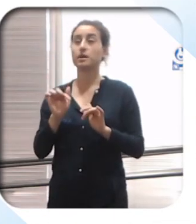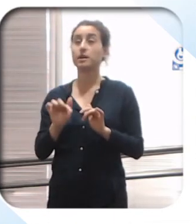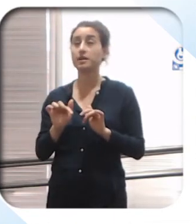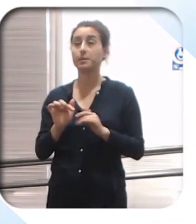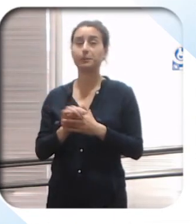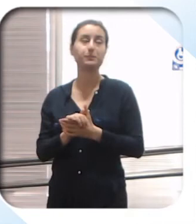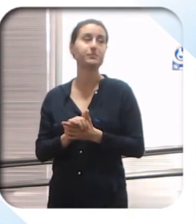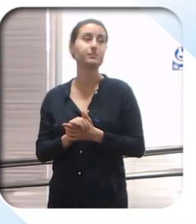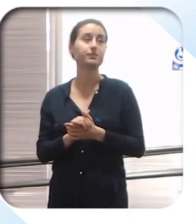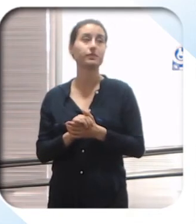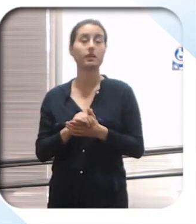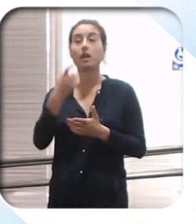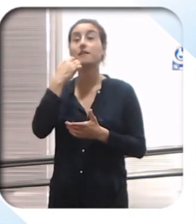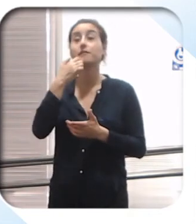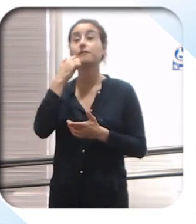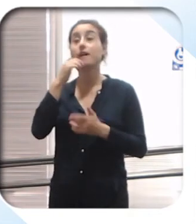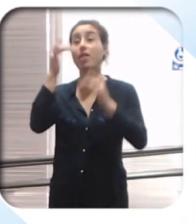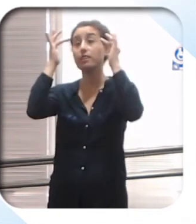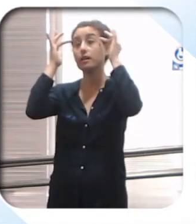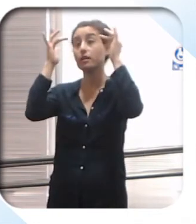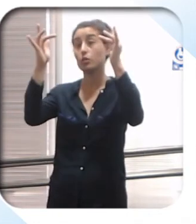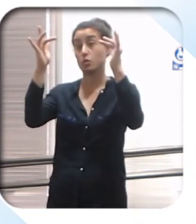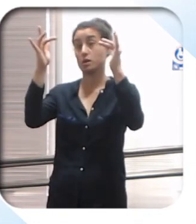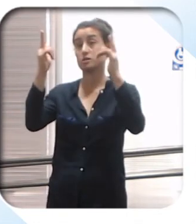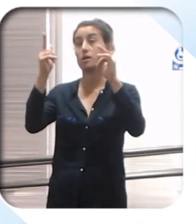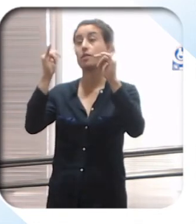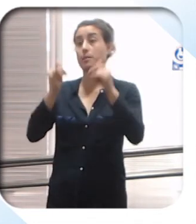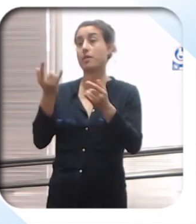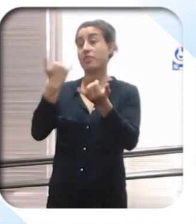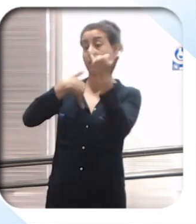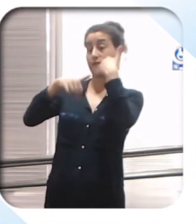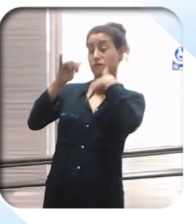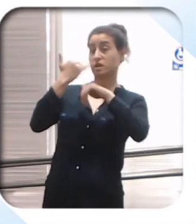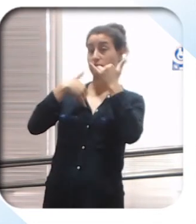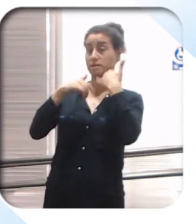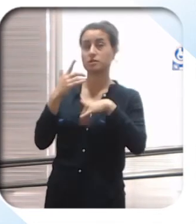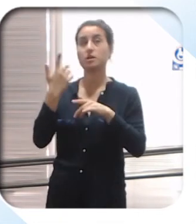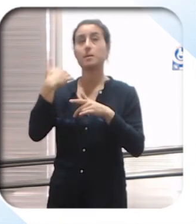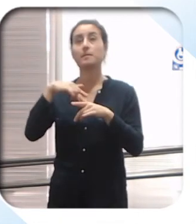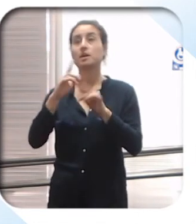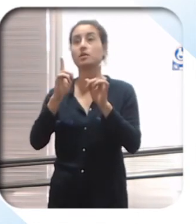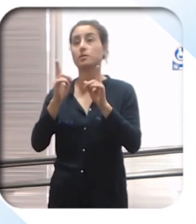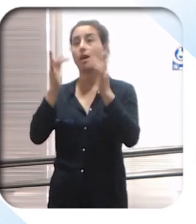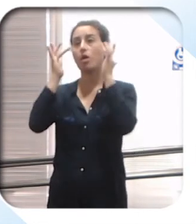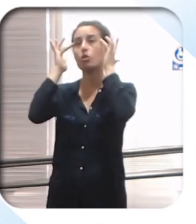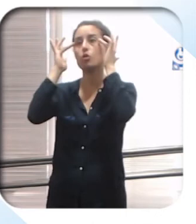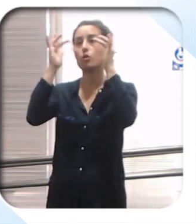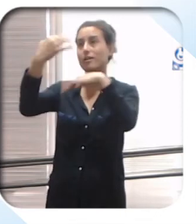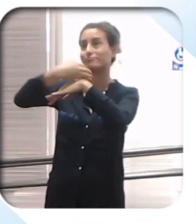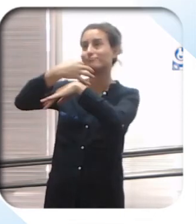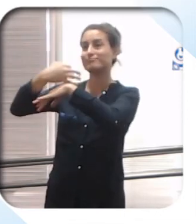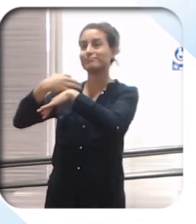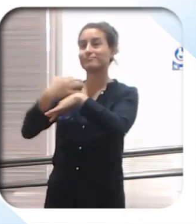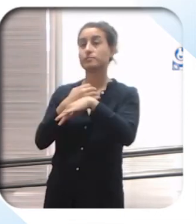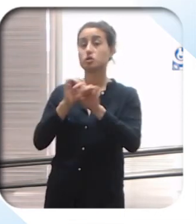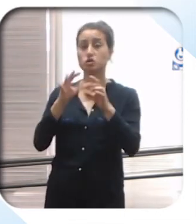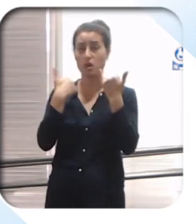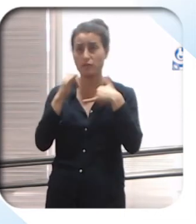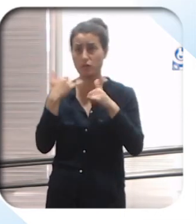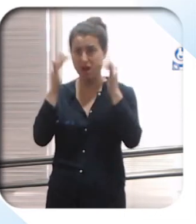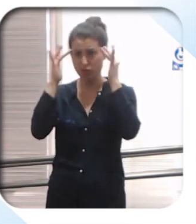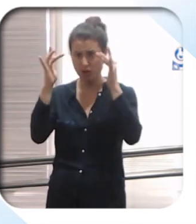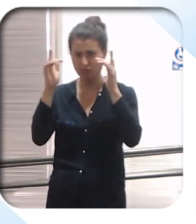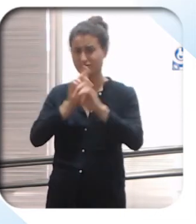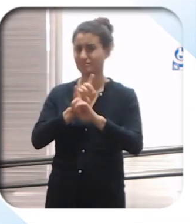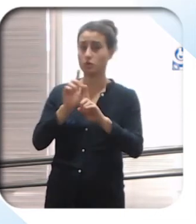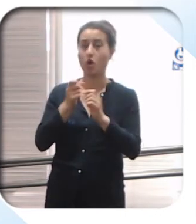entra a tallar la falta de educación y de información, pero sobre todo educar, porque educar no es informar, ¿tá?